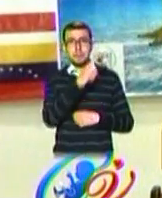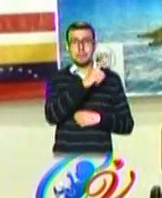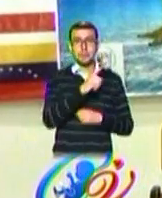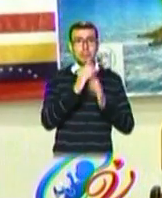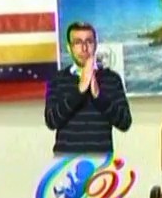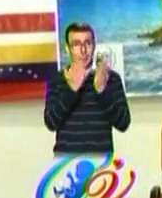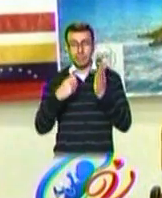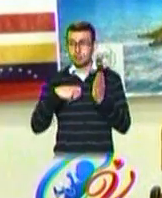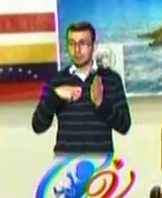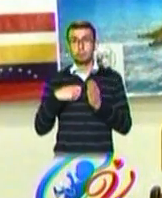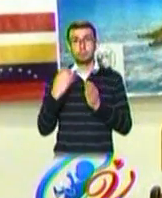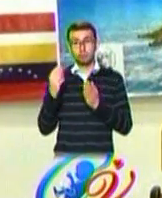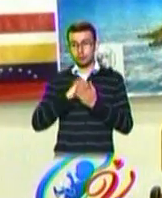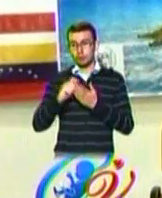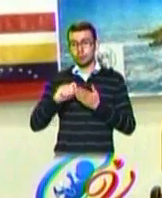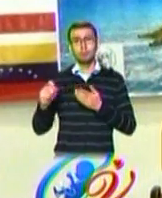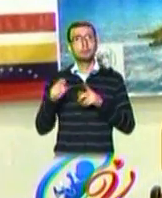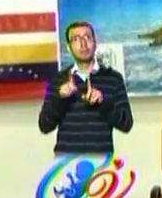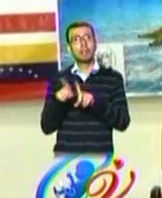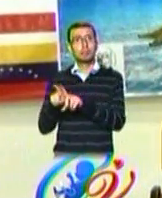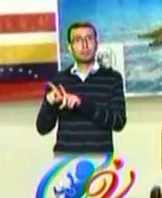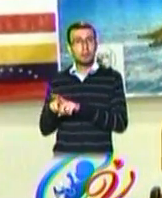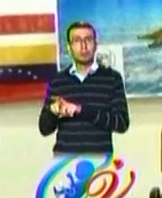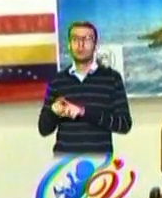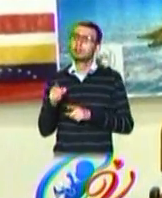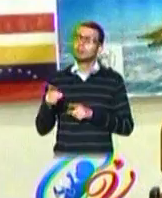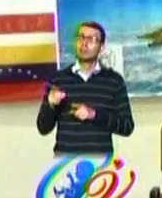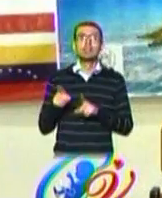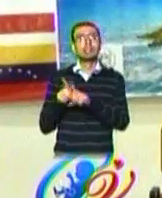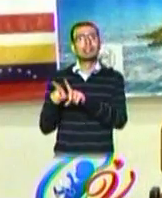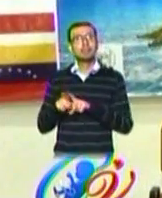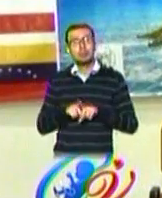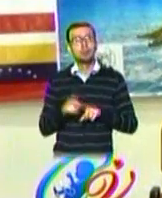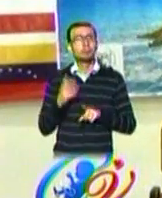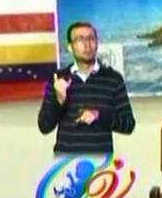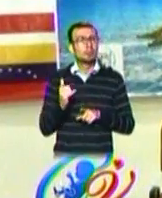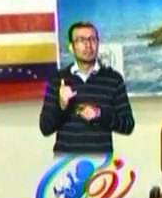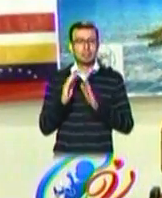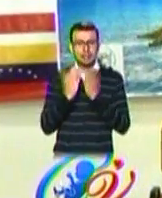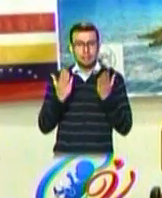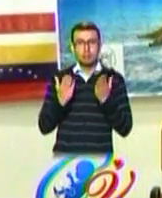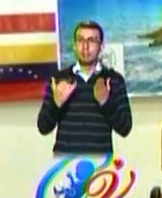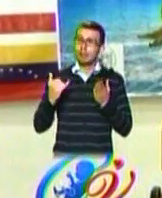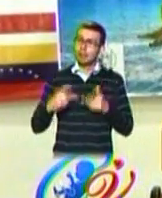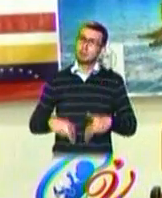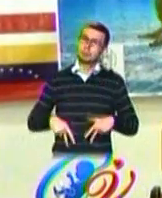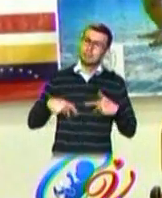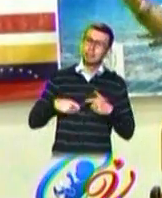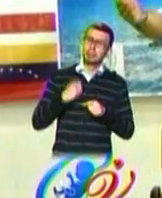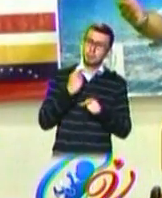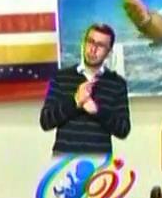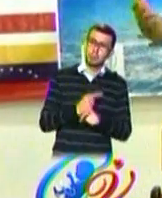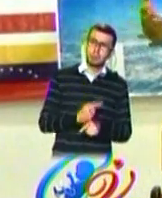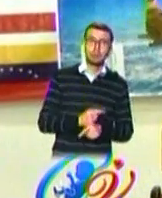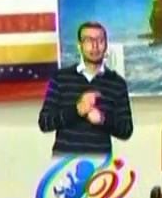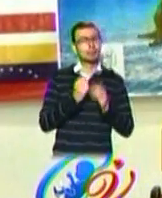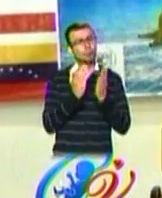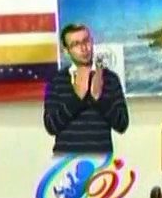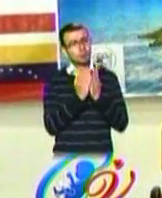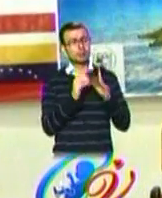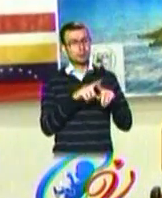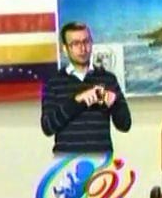que yo tengo escrito con mis hermanos, porque finalmente las cosas de la vida los llevan a estudiar otras cosas que